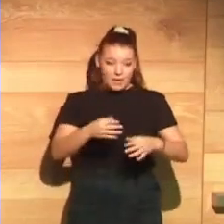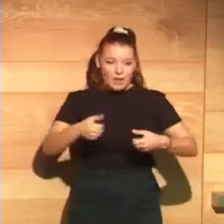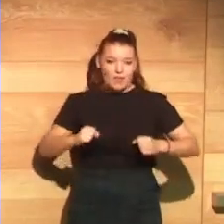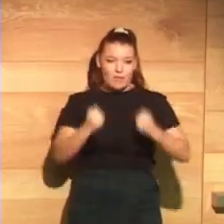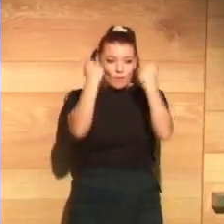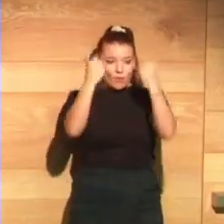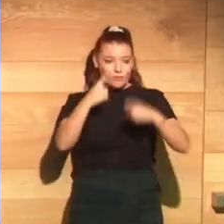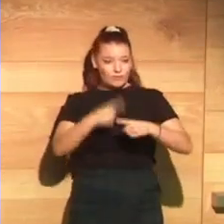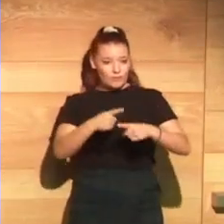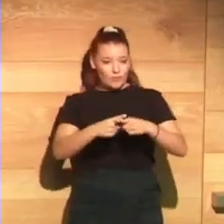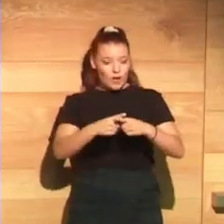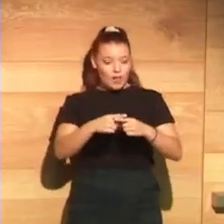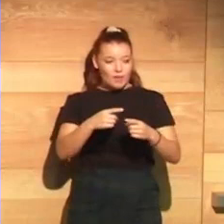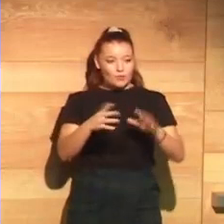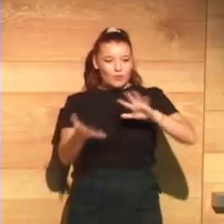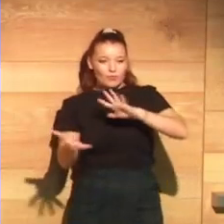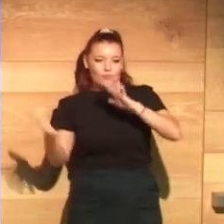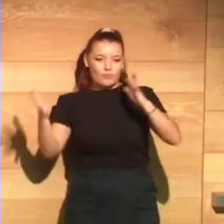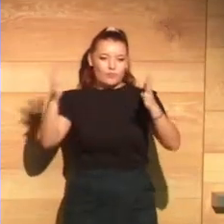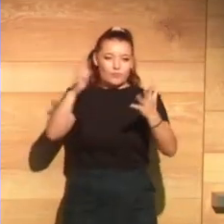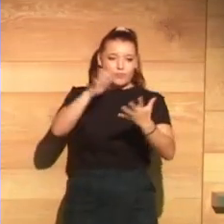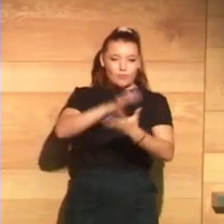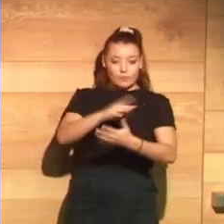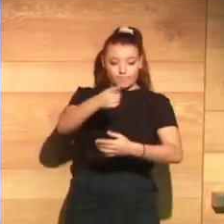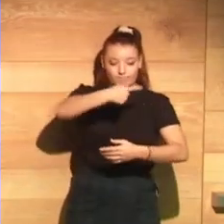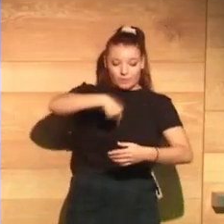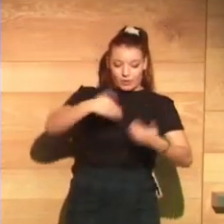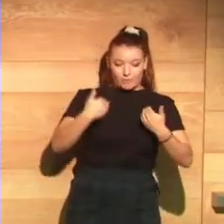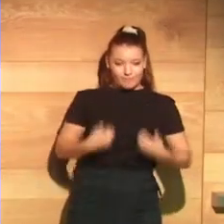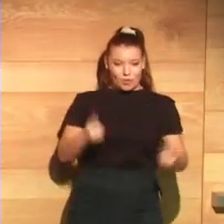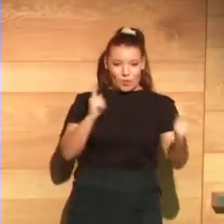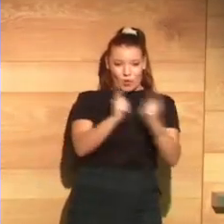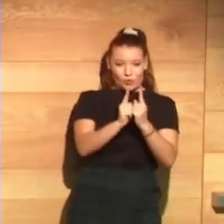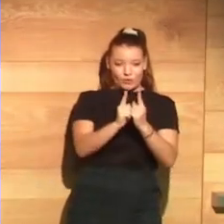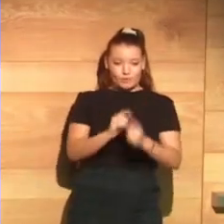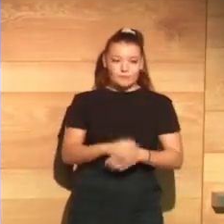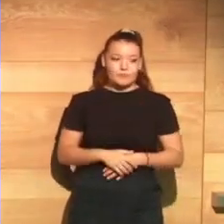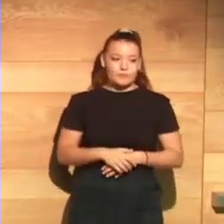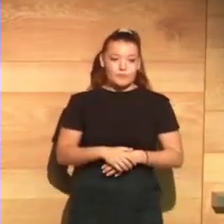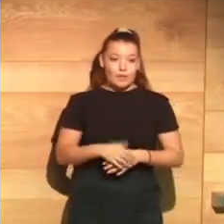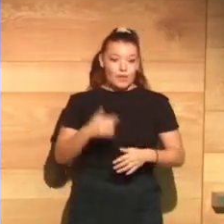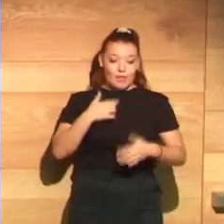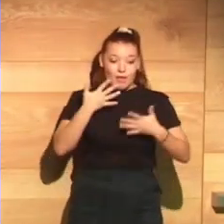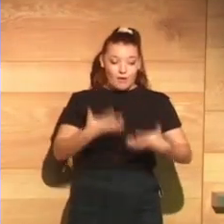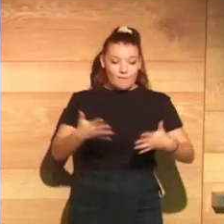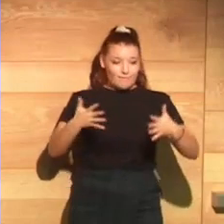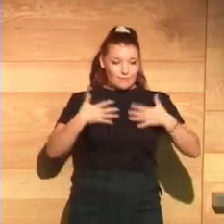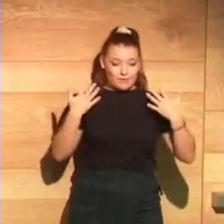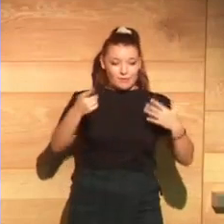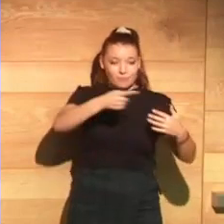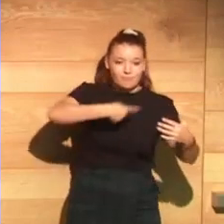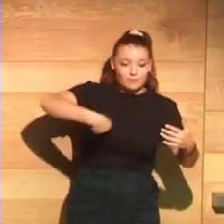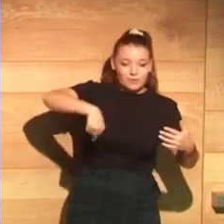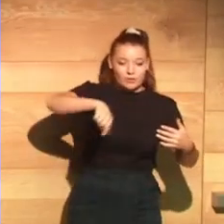revolución sexual creo que se volvió un poco las tornas en contra de nosotros, y por el hecho de estar liberada de repente nos hemos vuelto